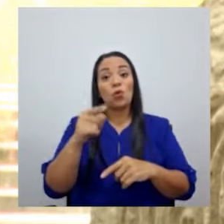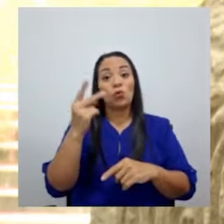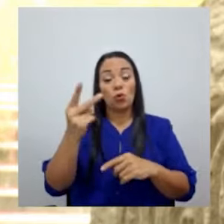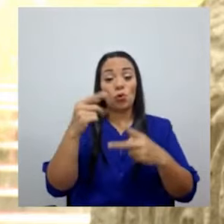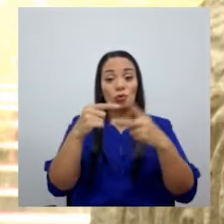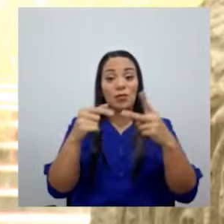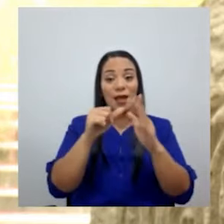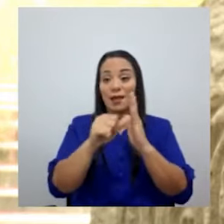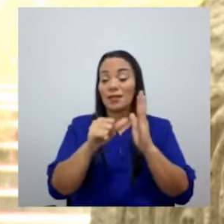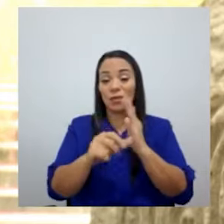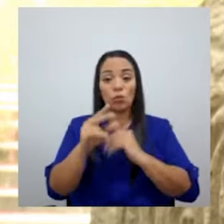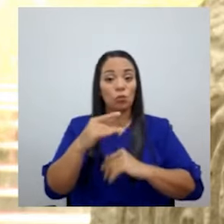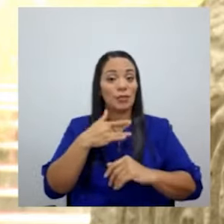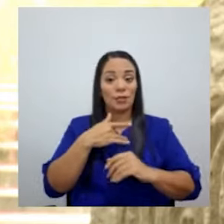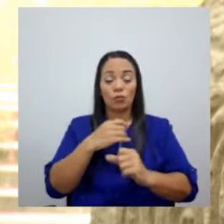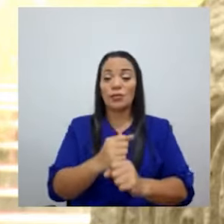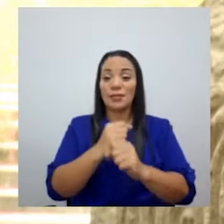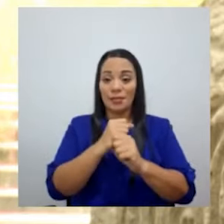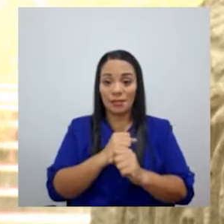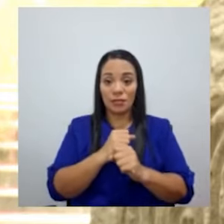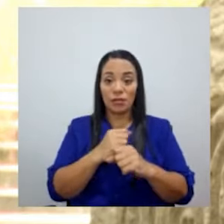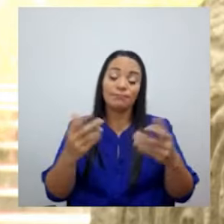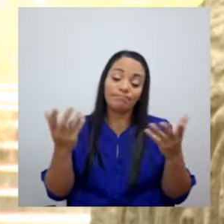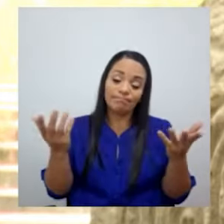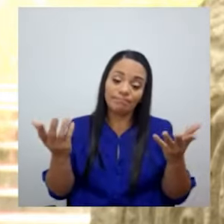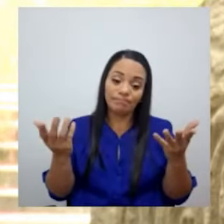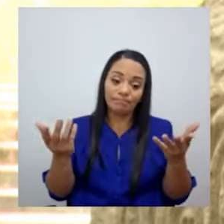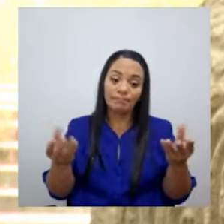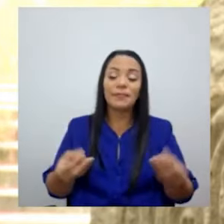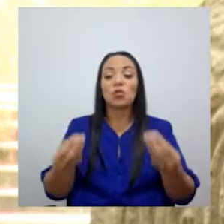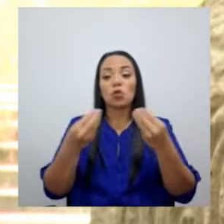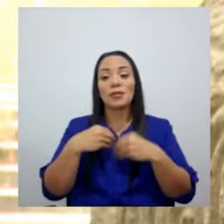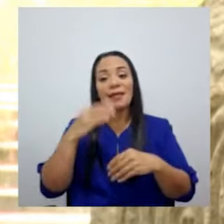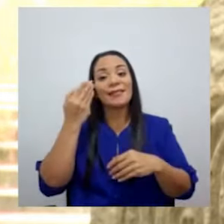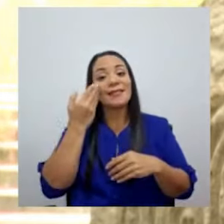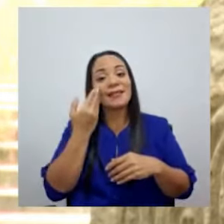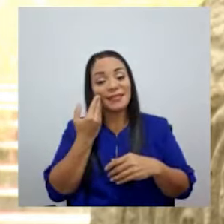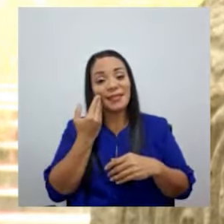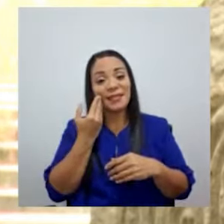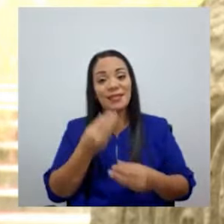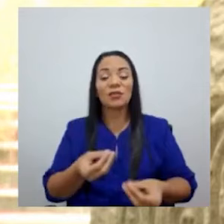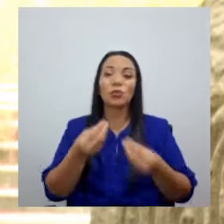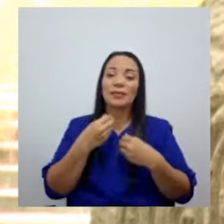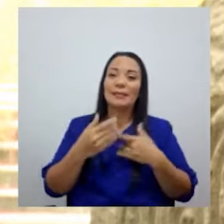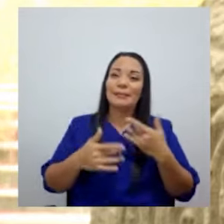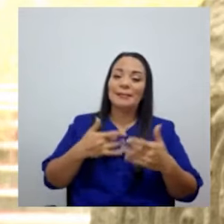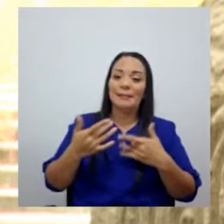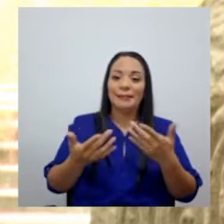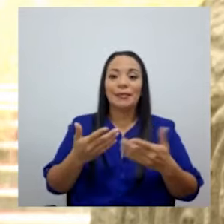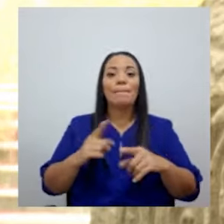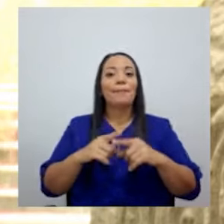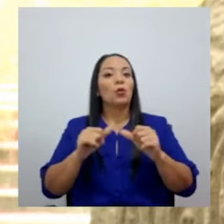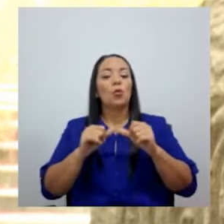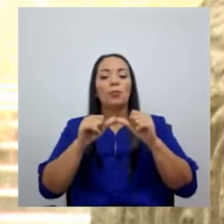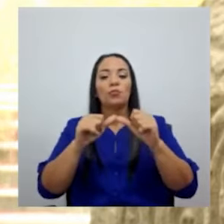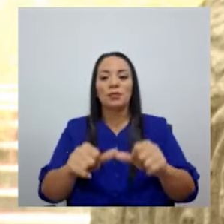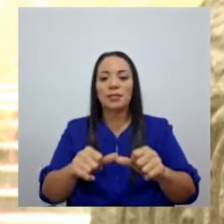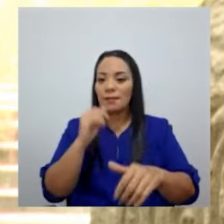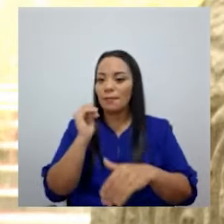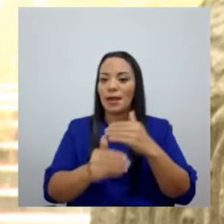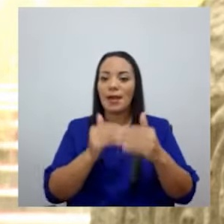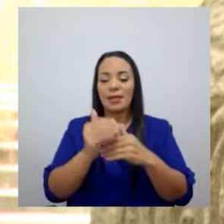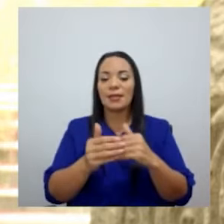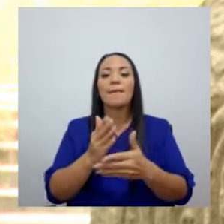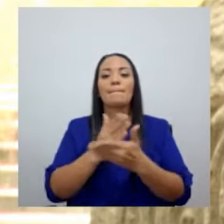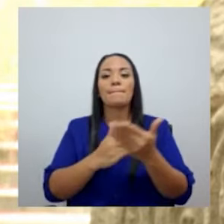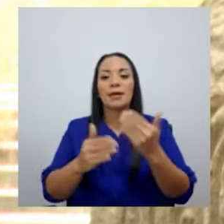que no tenemos certeza, pues nos da tristeza, nos da congoja, pero vamos a seguir para adelante con la